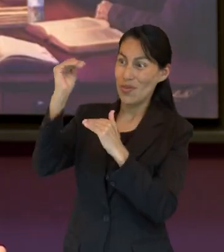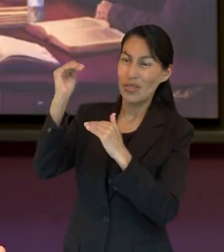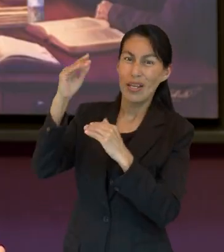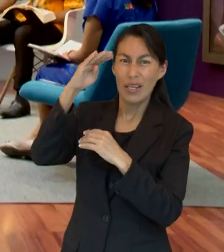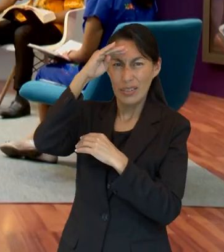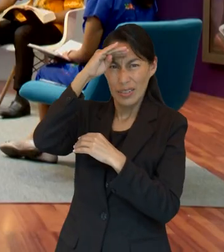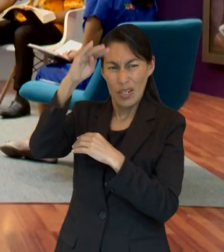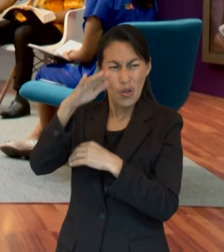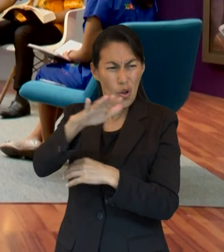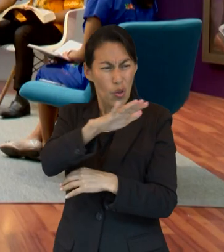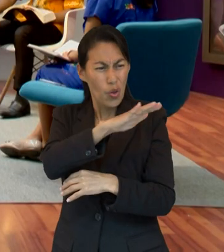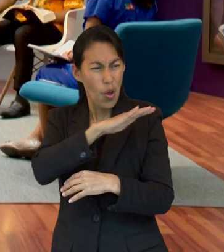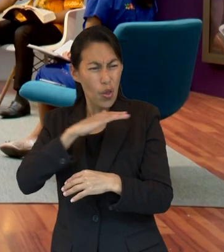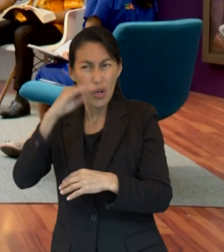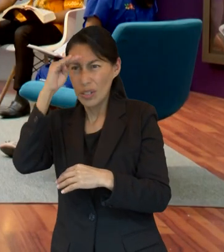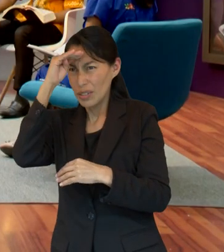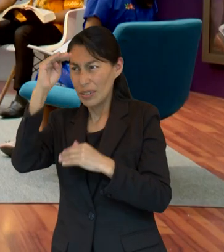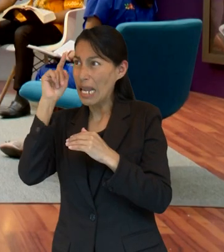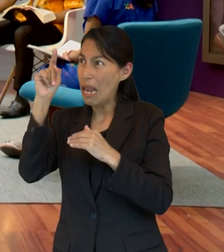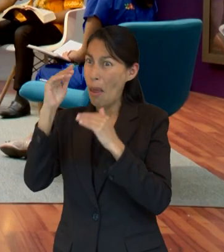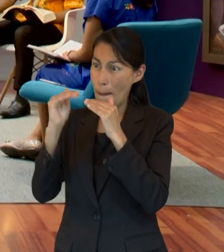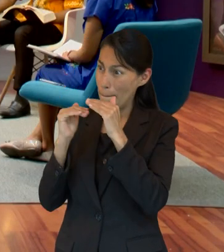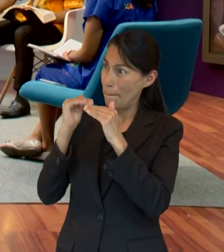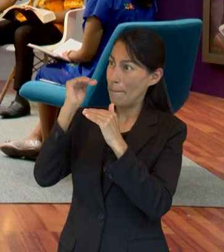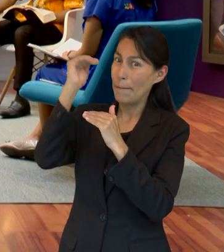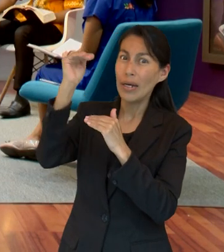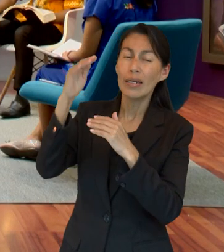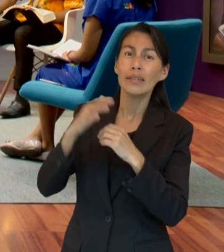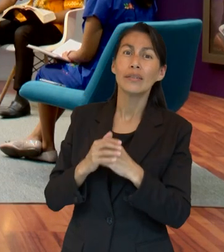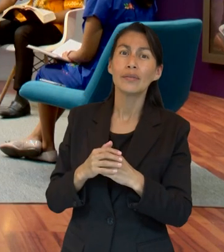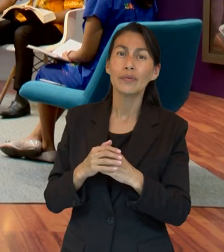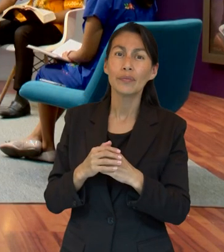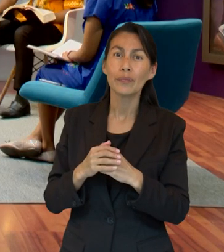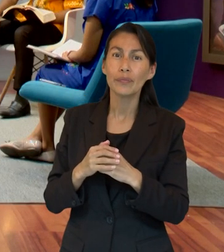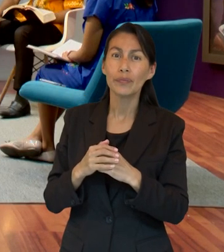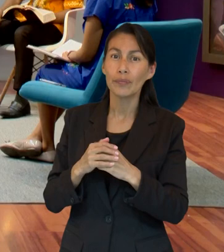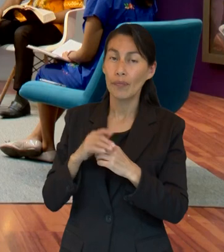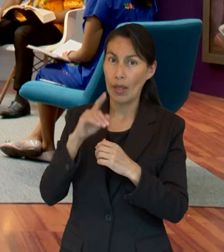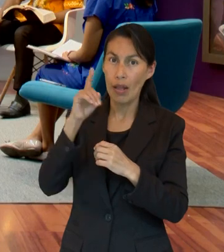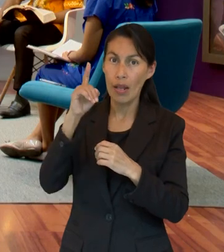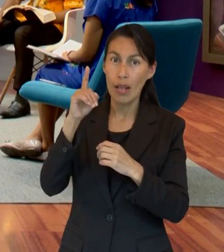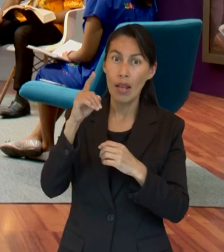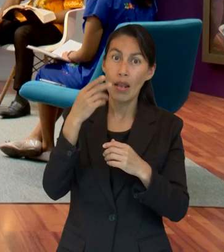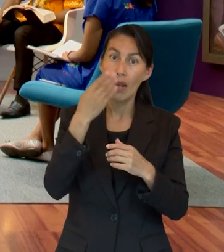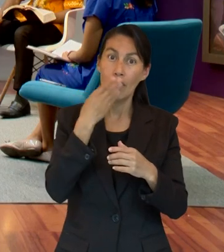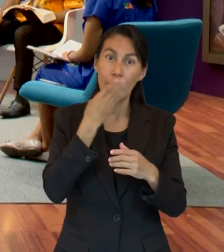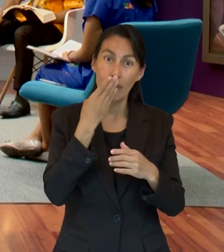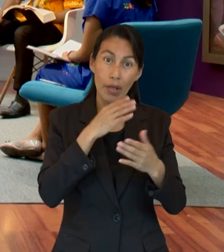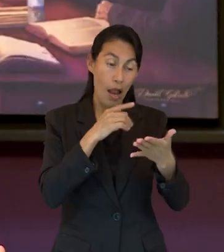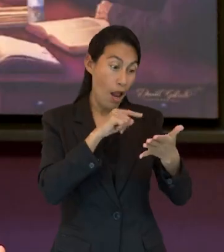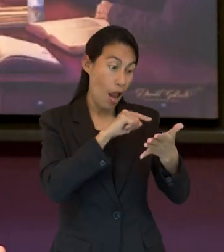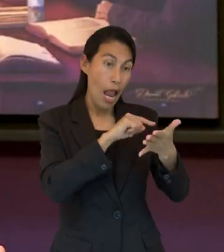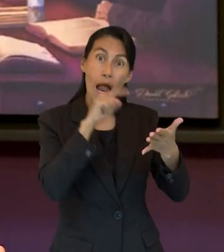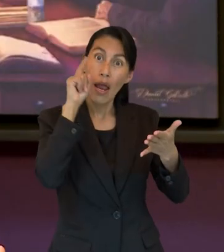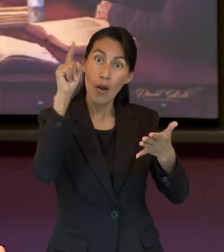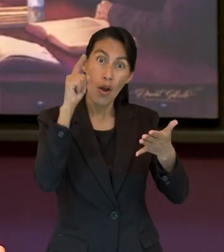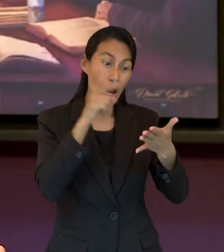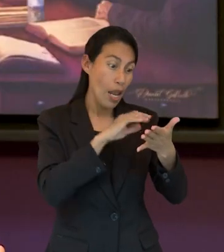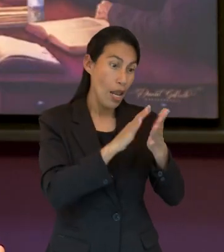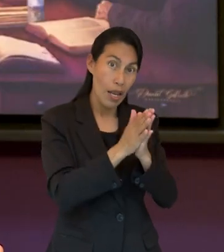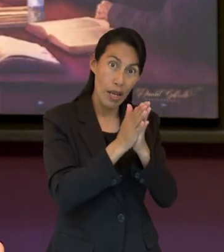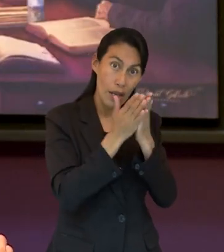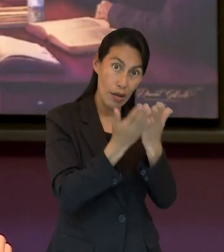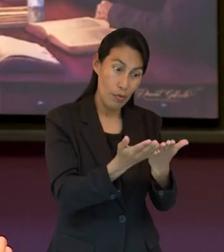también el conjunto de primogénitos que han estado inscritos en el libro del cielo.